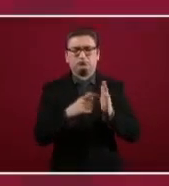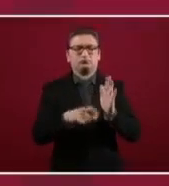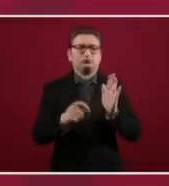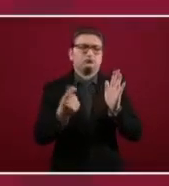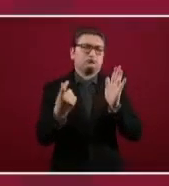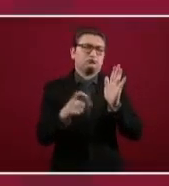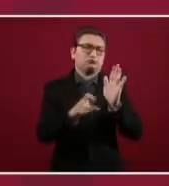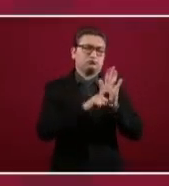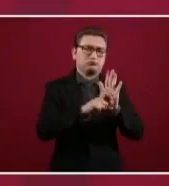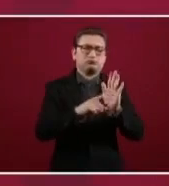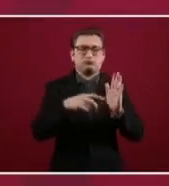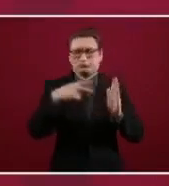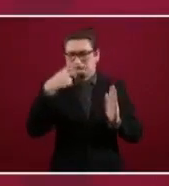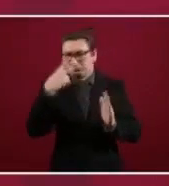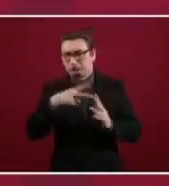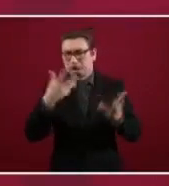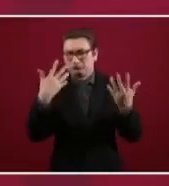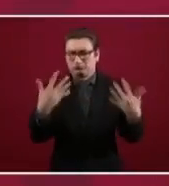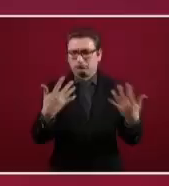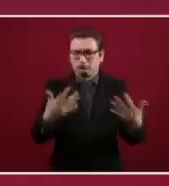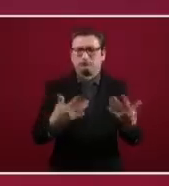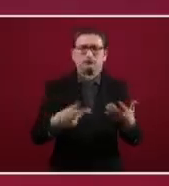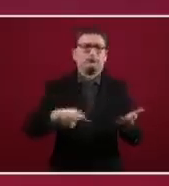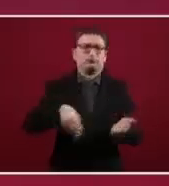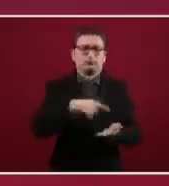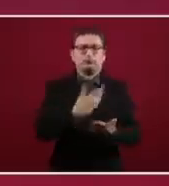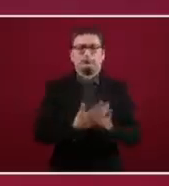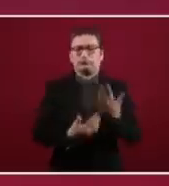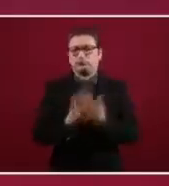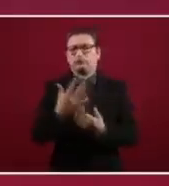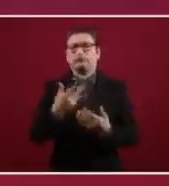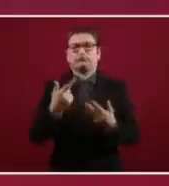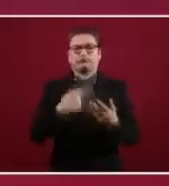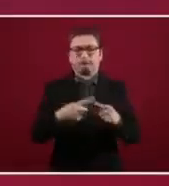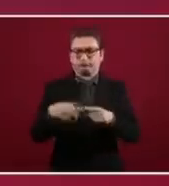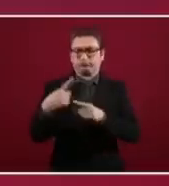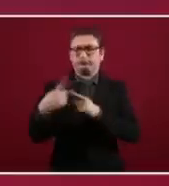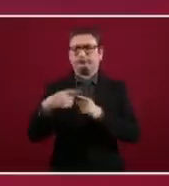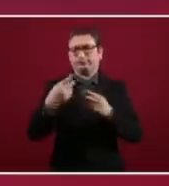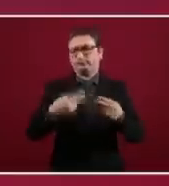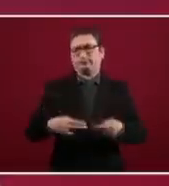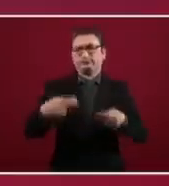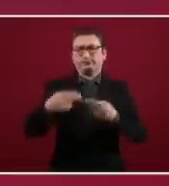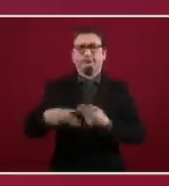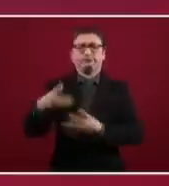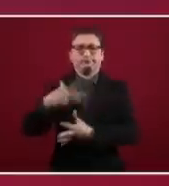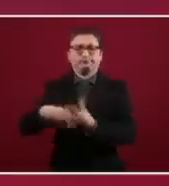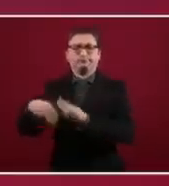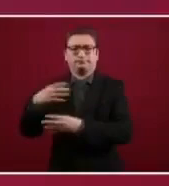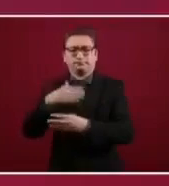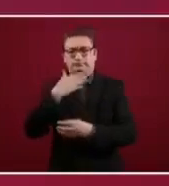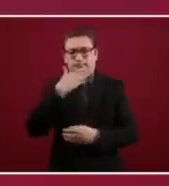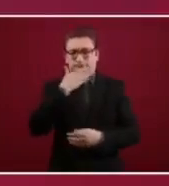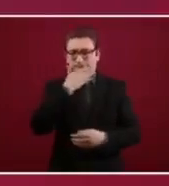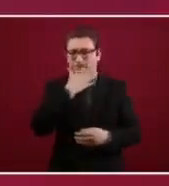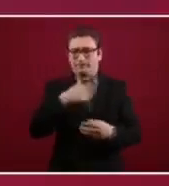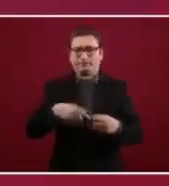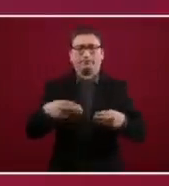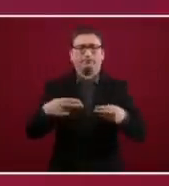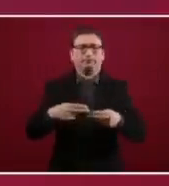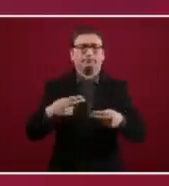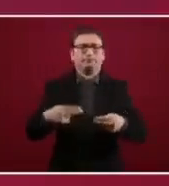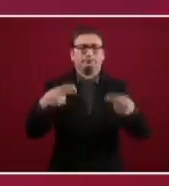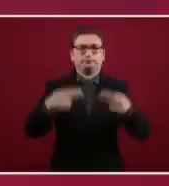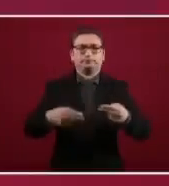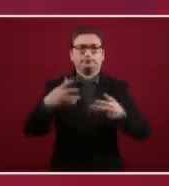hechos manos mexicanas hechos por artesanos entonces el hecho de que el comercio estos estos comercios crezcan